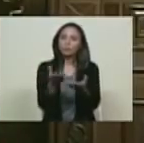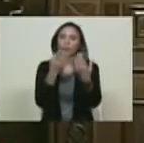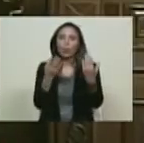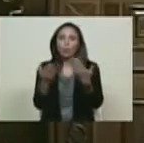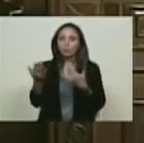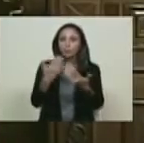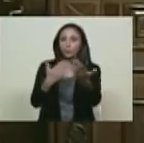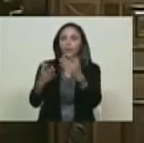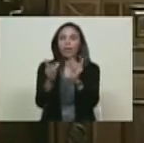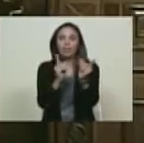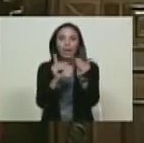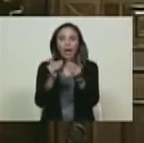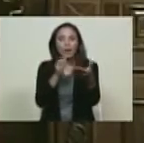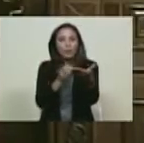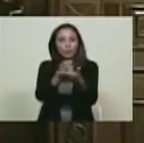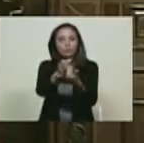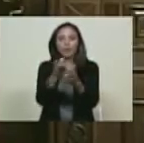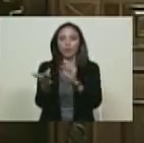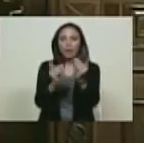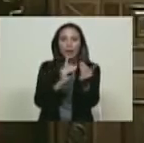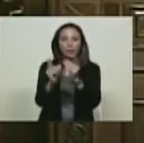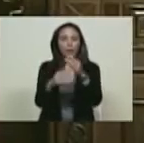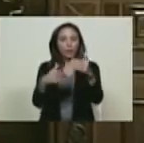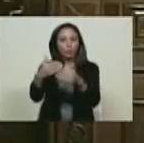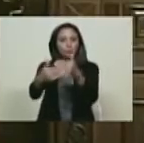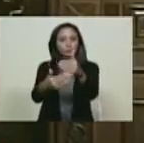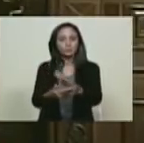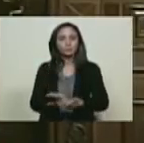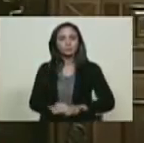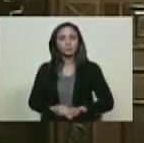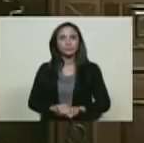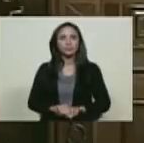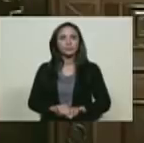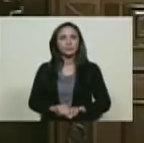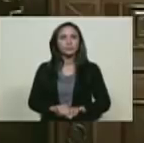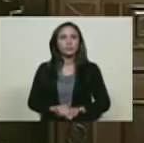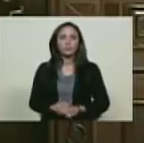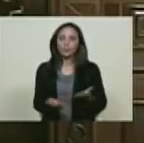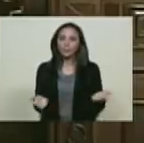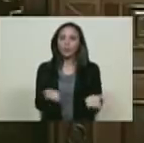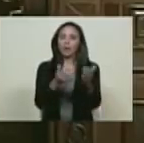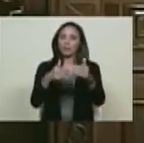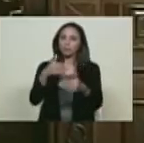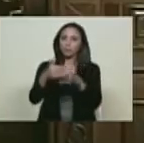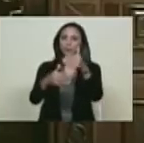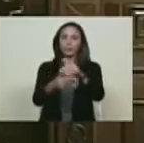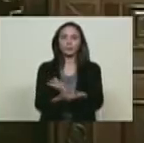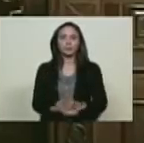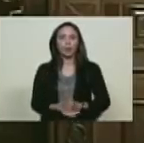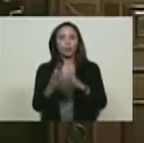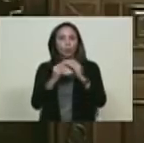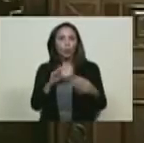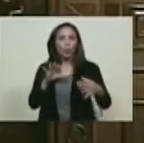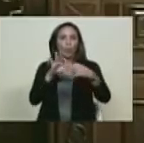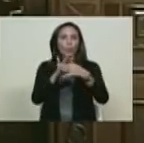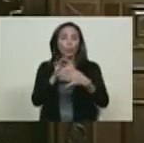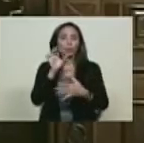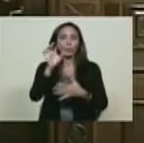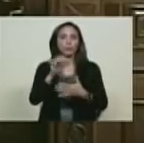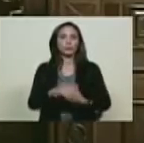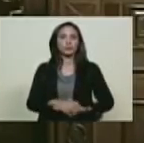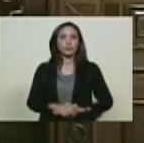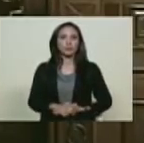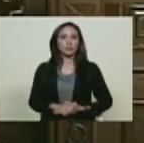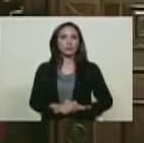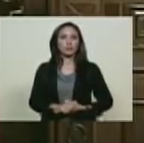de diálogo permanente, diálogo, diálogo, diálogo, diálogo. Marchemos por un camino de fortalecimiento de nuestro país